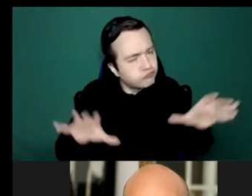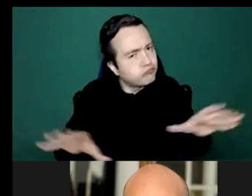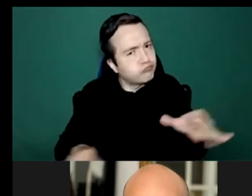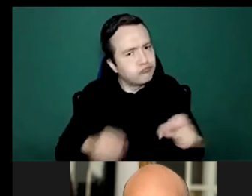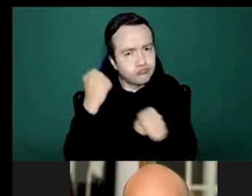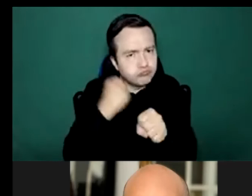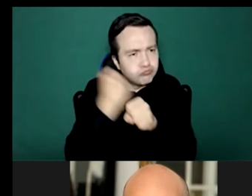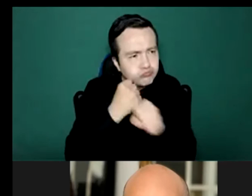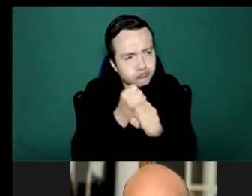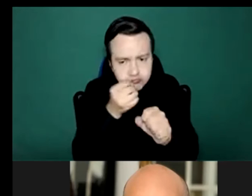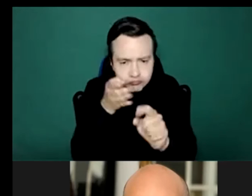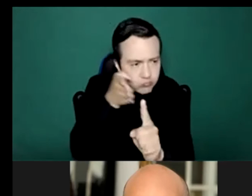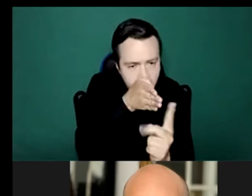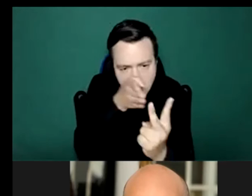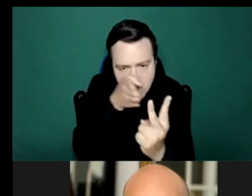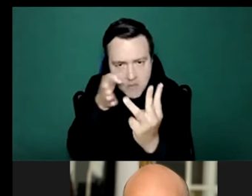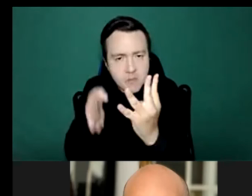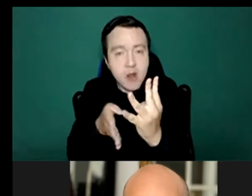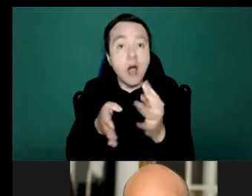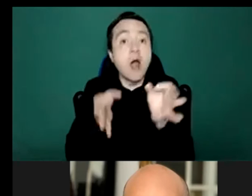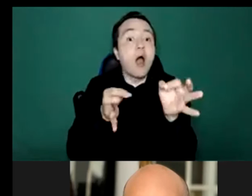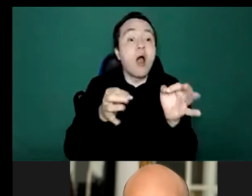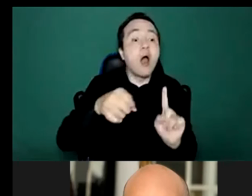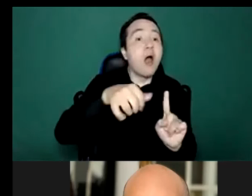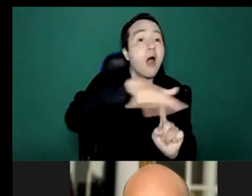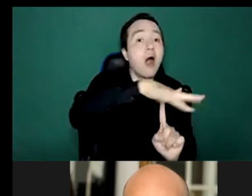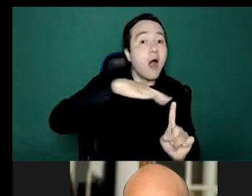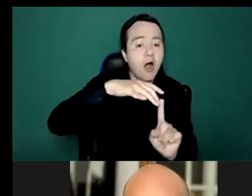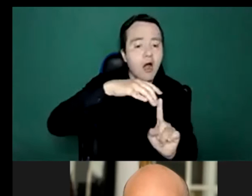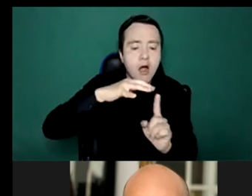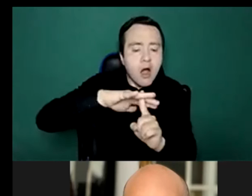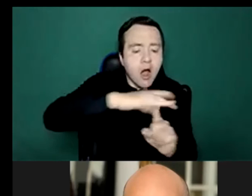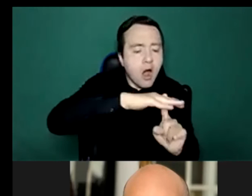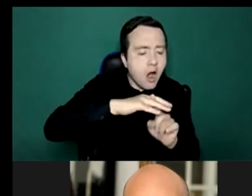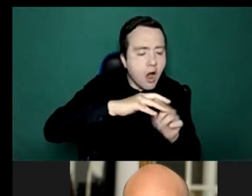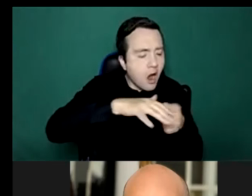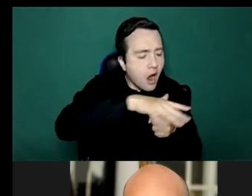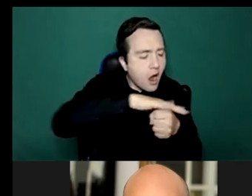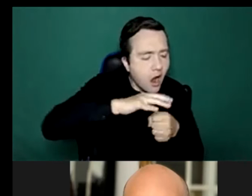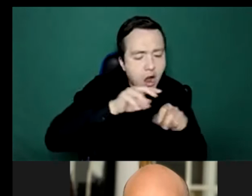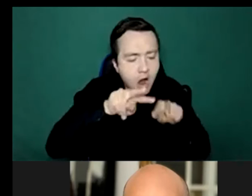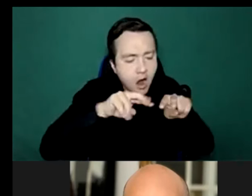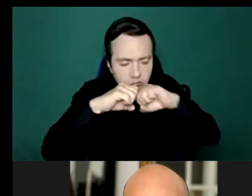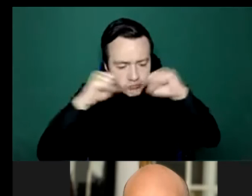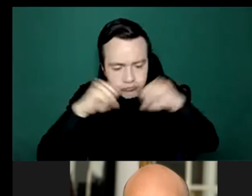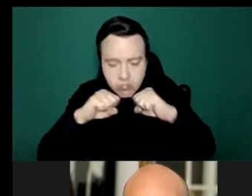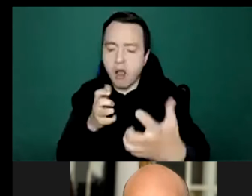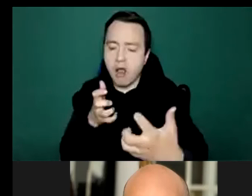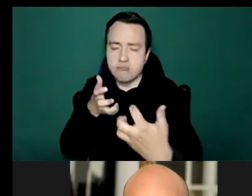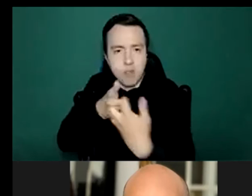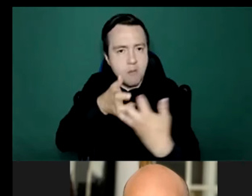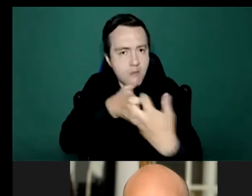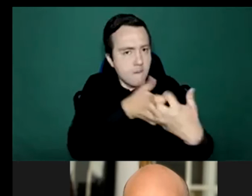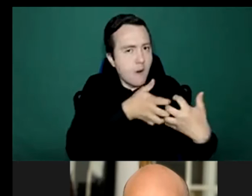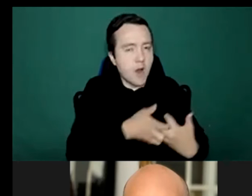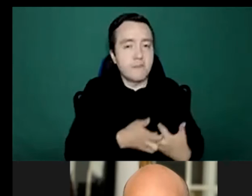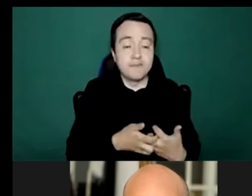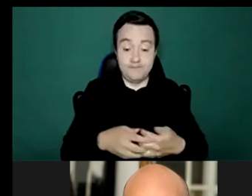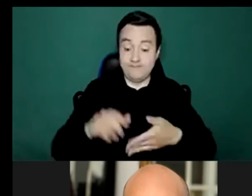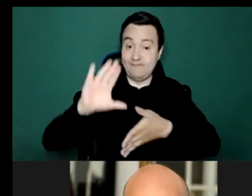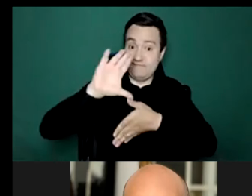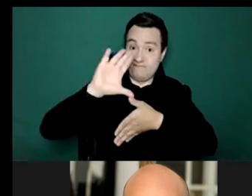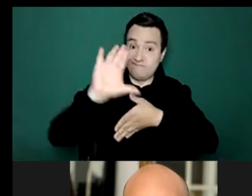características próprias de cada território. A região conta con una hoja de ruta para avanzar y